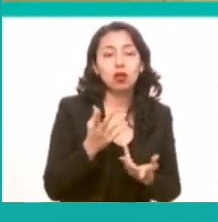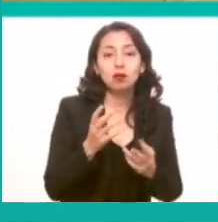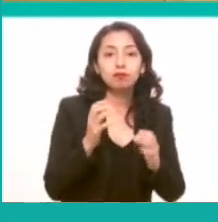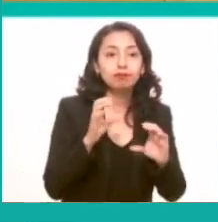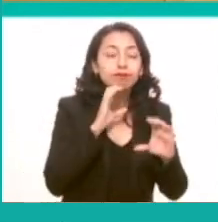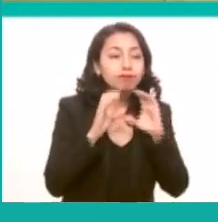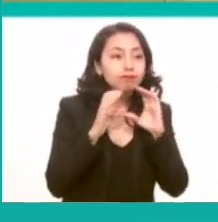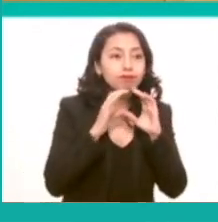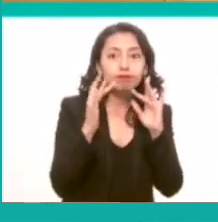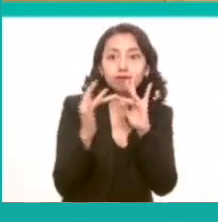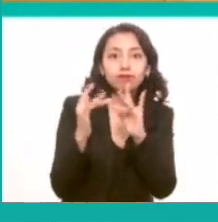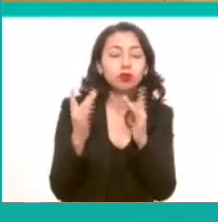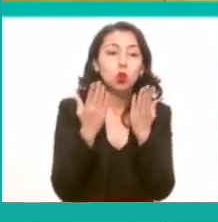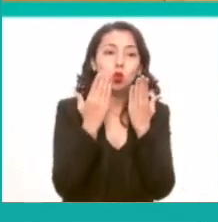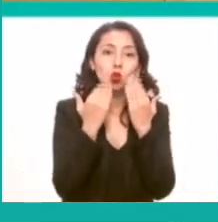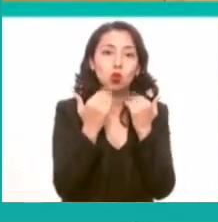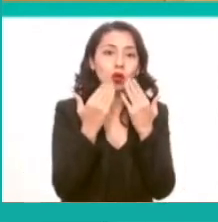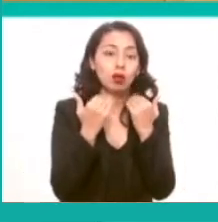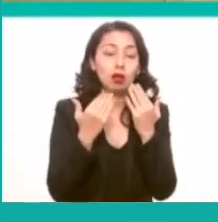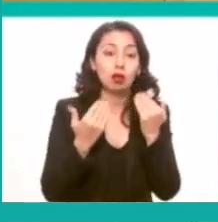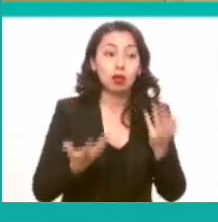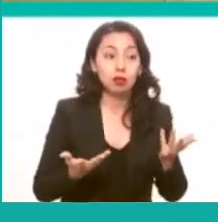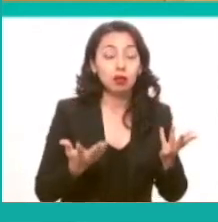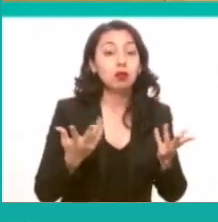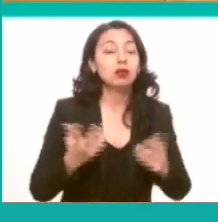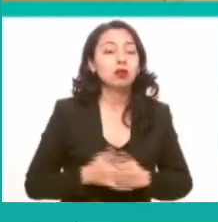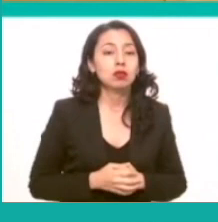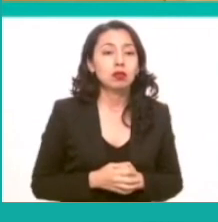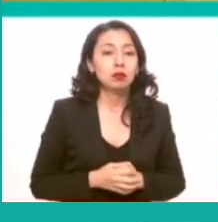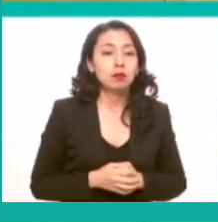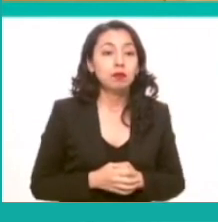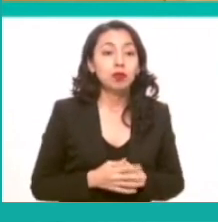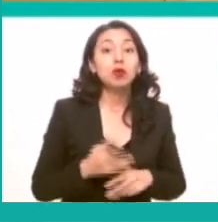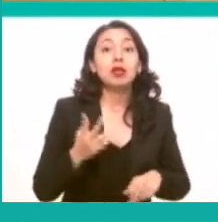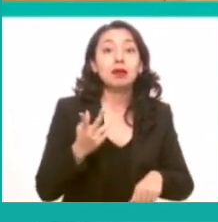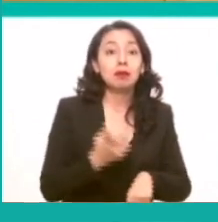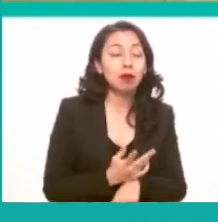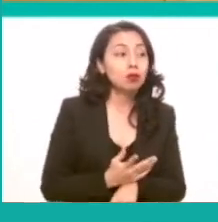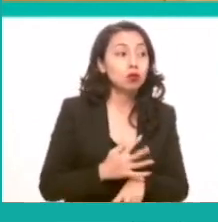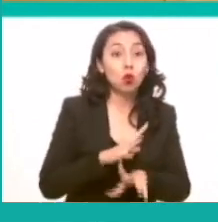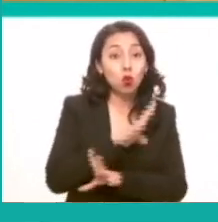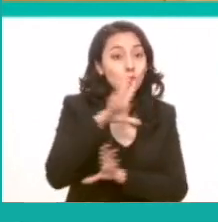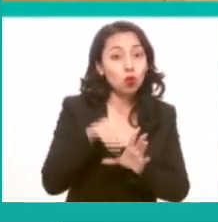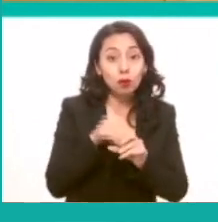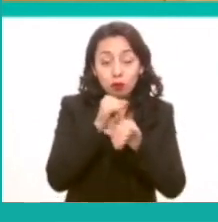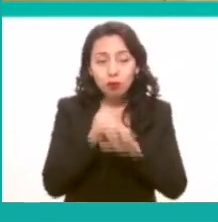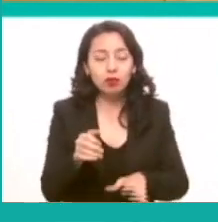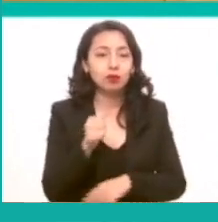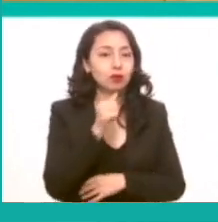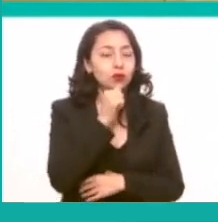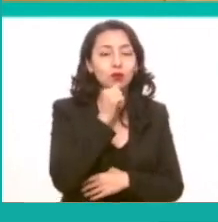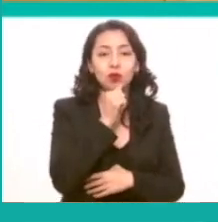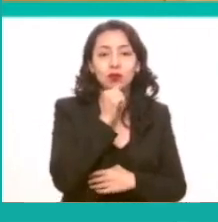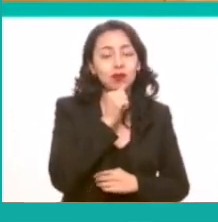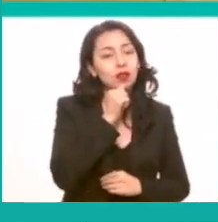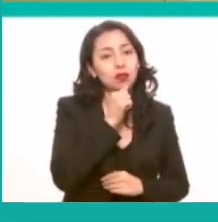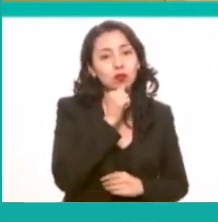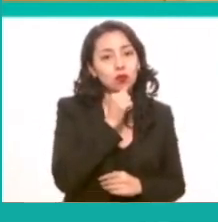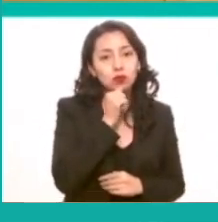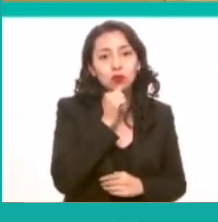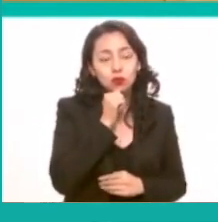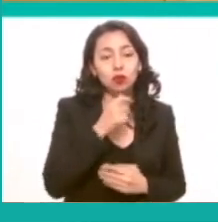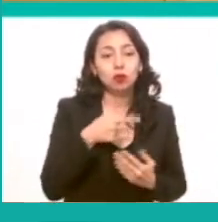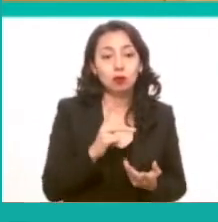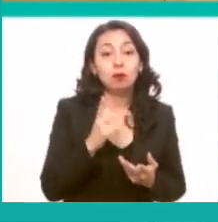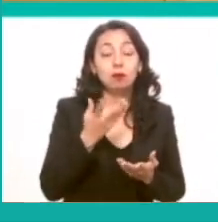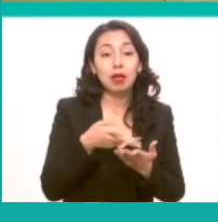comunicación alguna Y aunque no sabemos aún la totalidad de la magnitud del impacto y los daños causados se